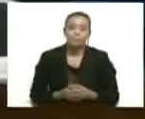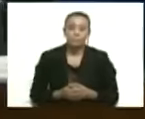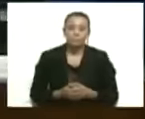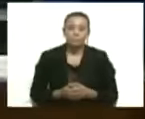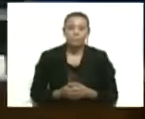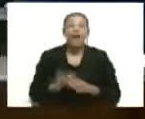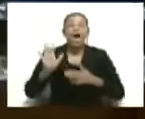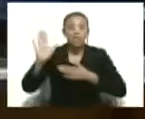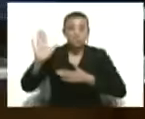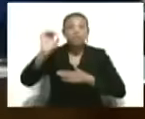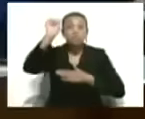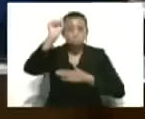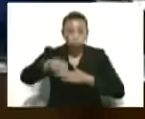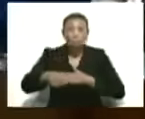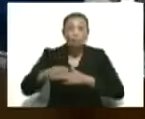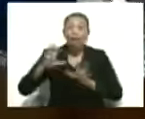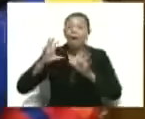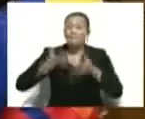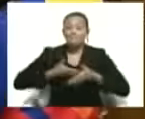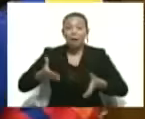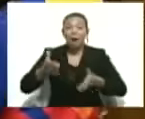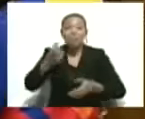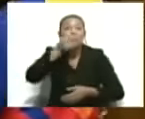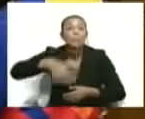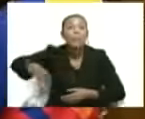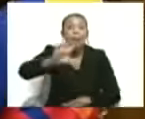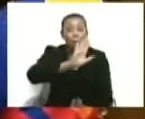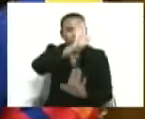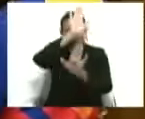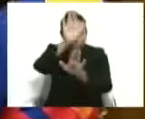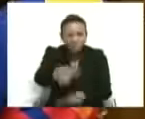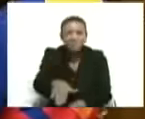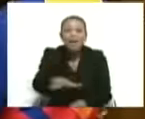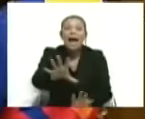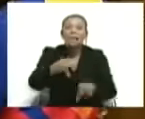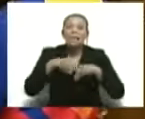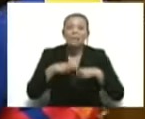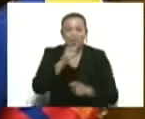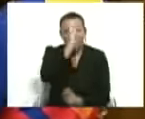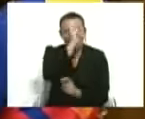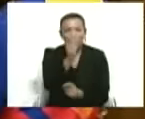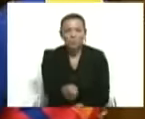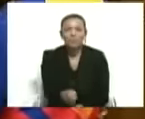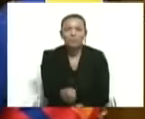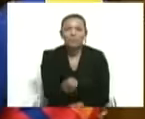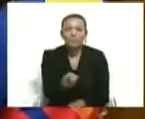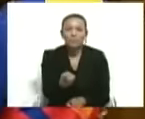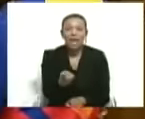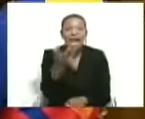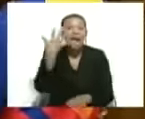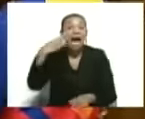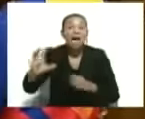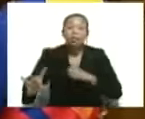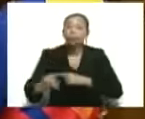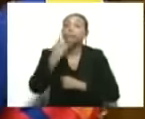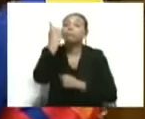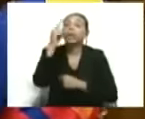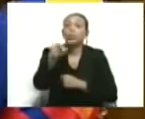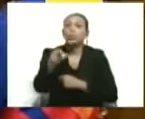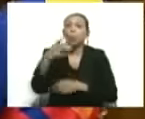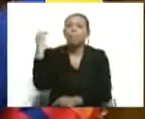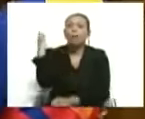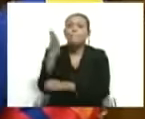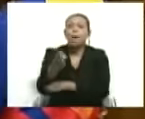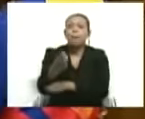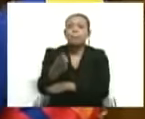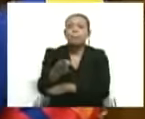Si así lo hiciere, que la patria y el pueblo de Venezuela así lo reconozcan. En caso contrario, que os lo